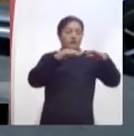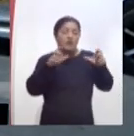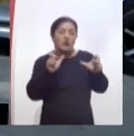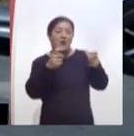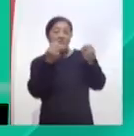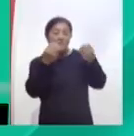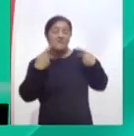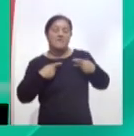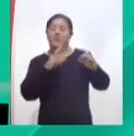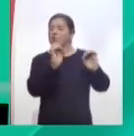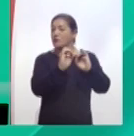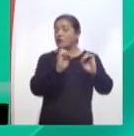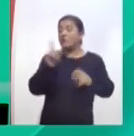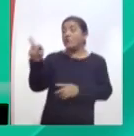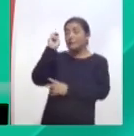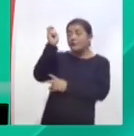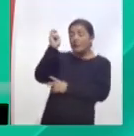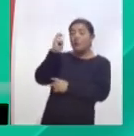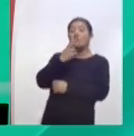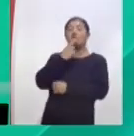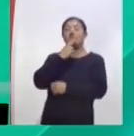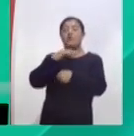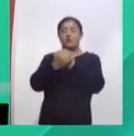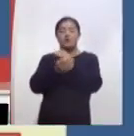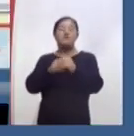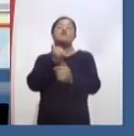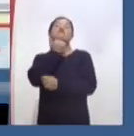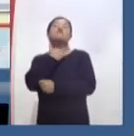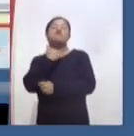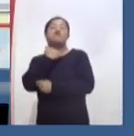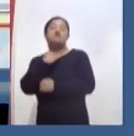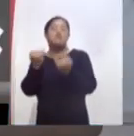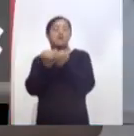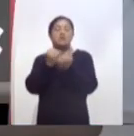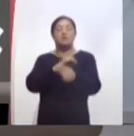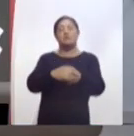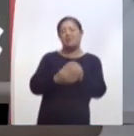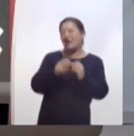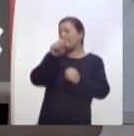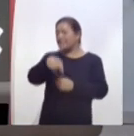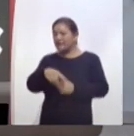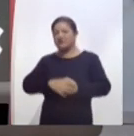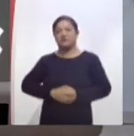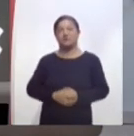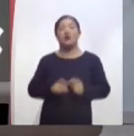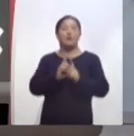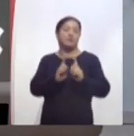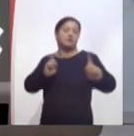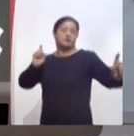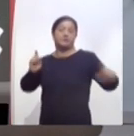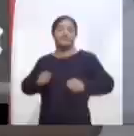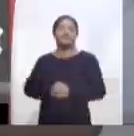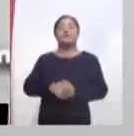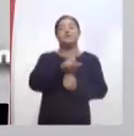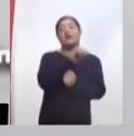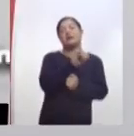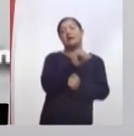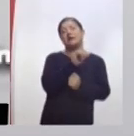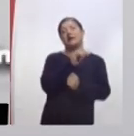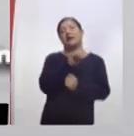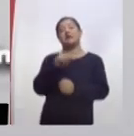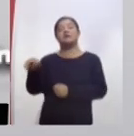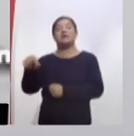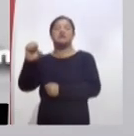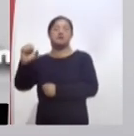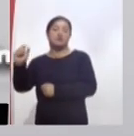transporte público, usar gel antibacterial al abordar y descender. En el mismo promocional, Ileana Cervantes de Estilo Tlax,